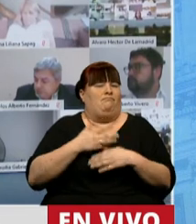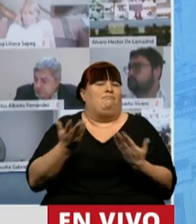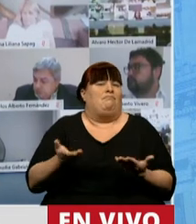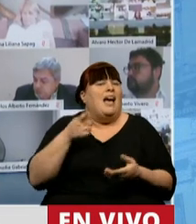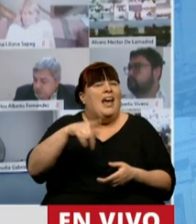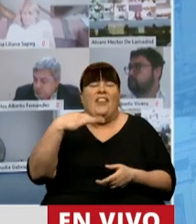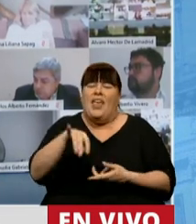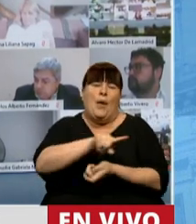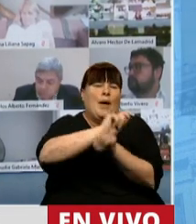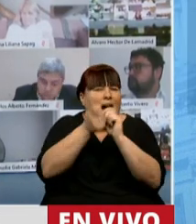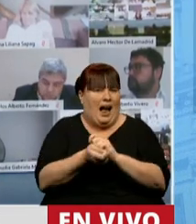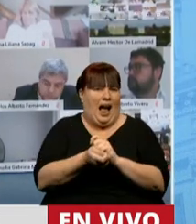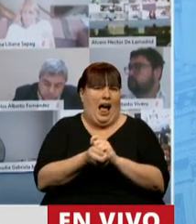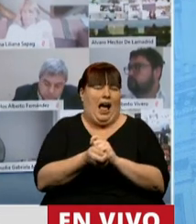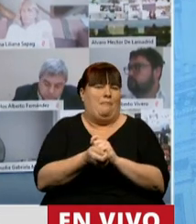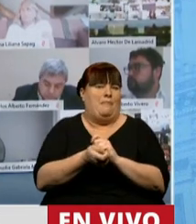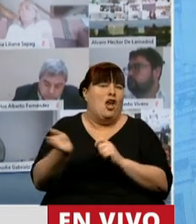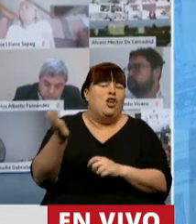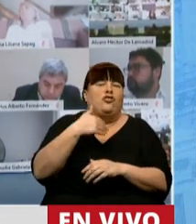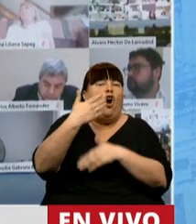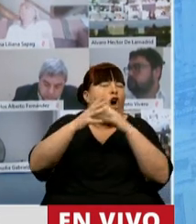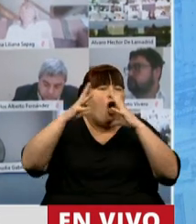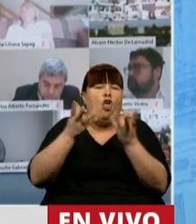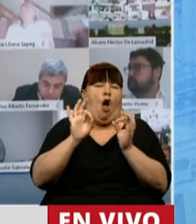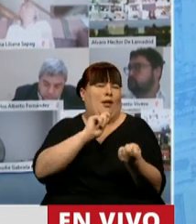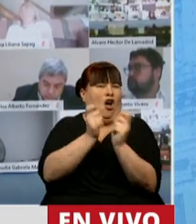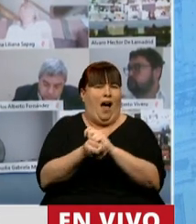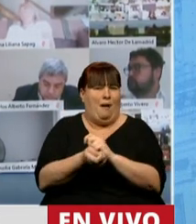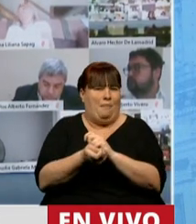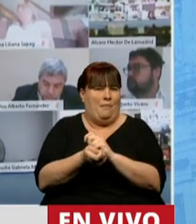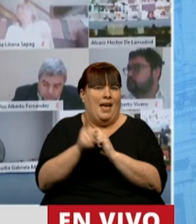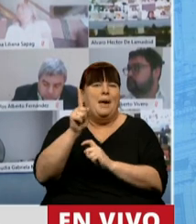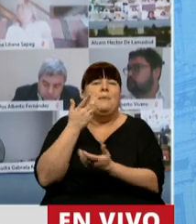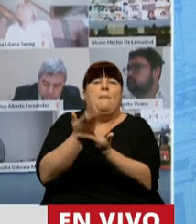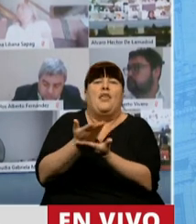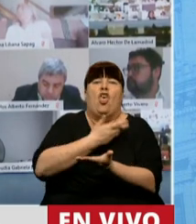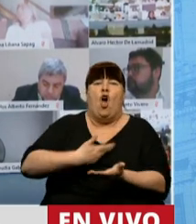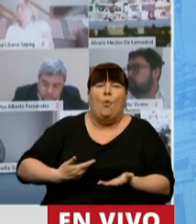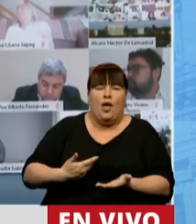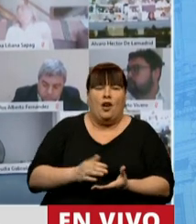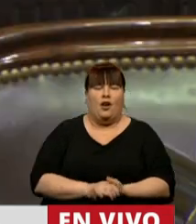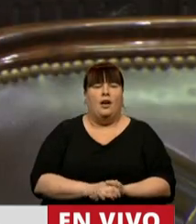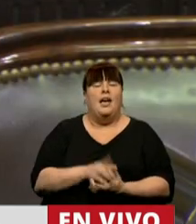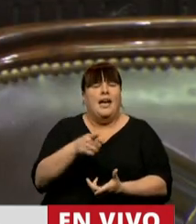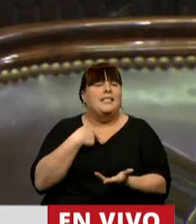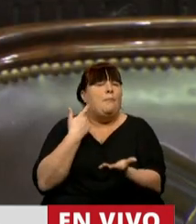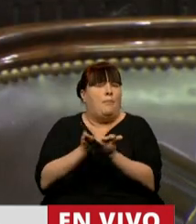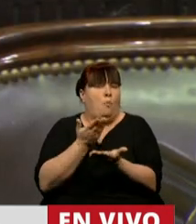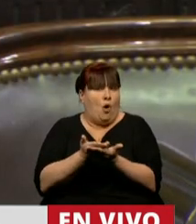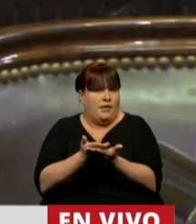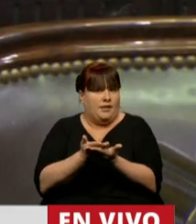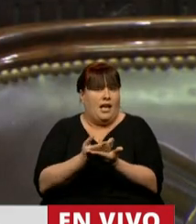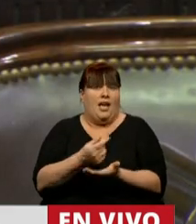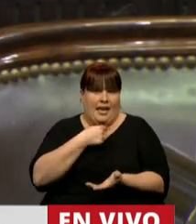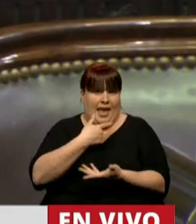eso hay que cambiar de Conjunto el rumbo que se plantea por parte del gobierno y es el planteo que nosotros